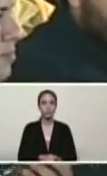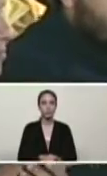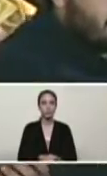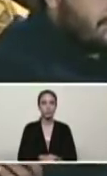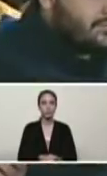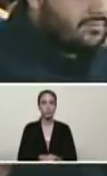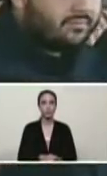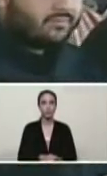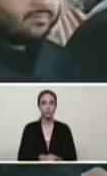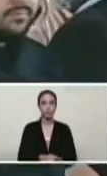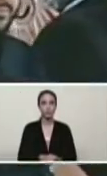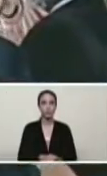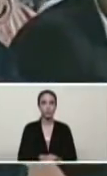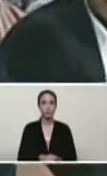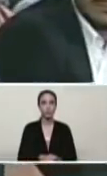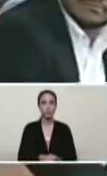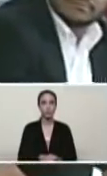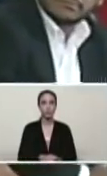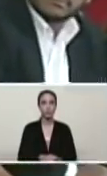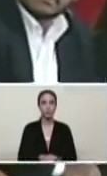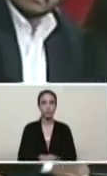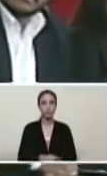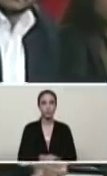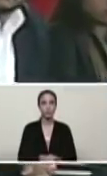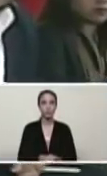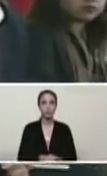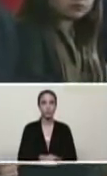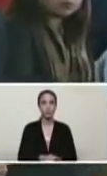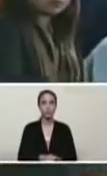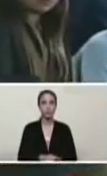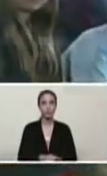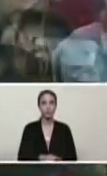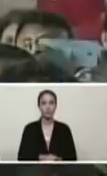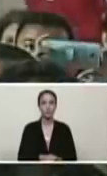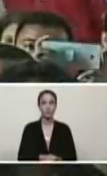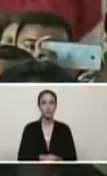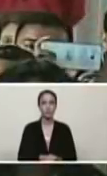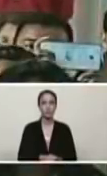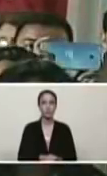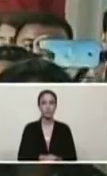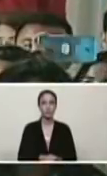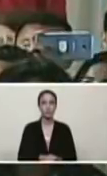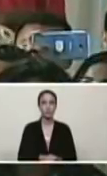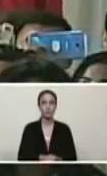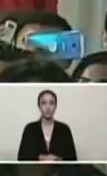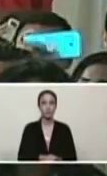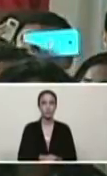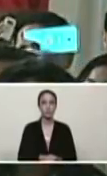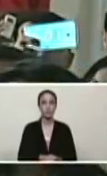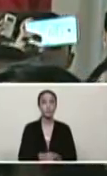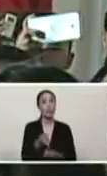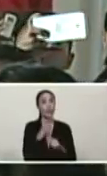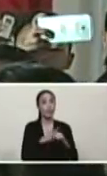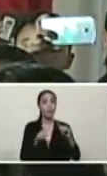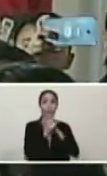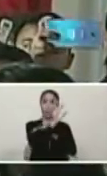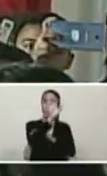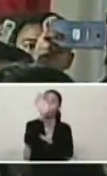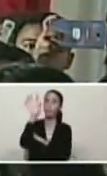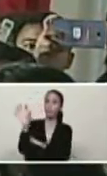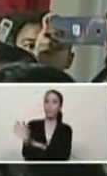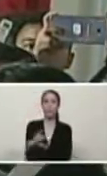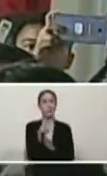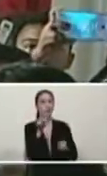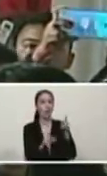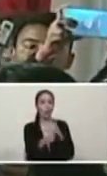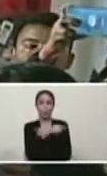We are coming from countries who doesn't really know what is happening now in Venezuela. Y venimos de países que realmente desconocen